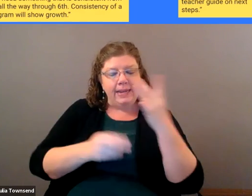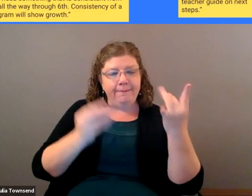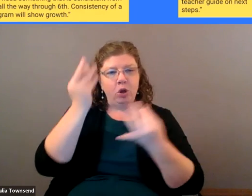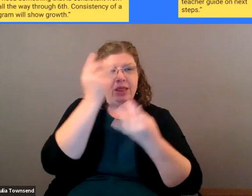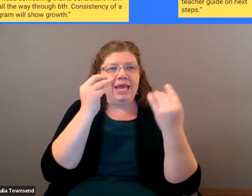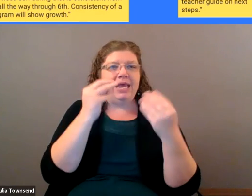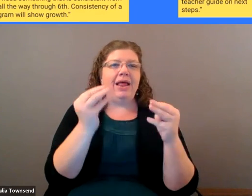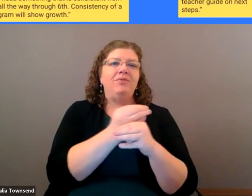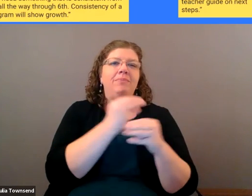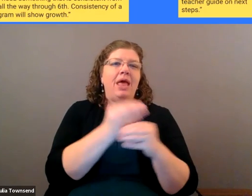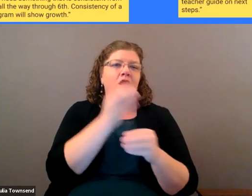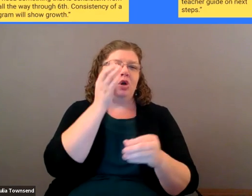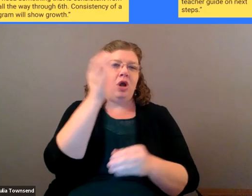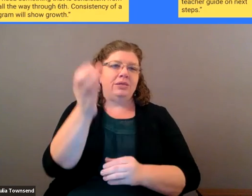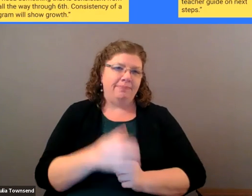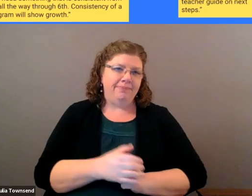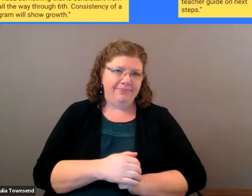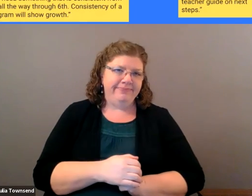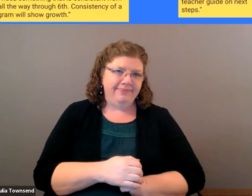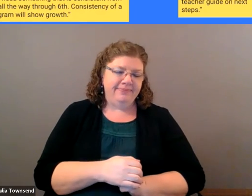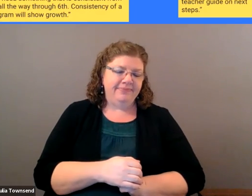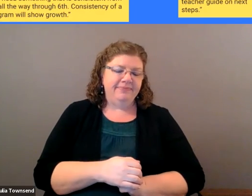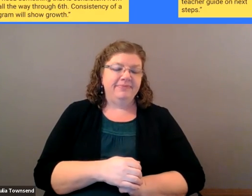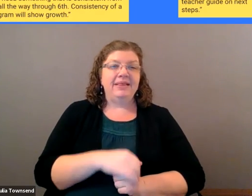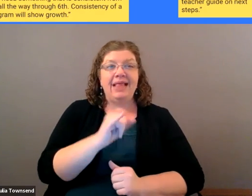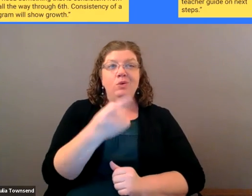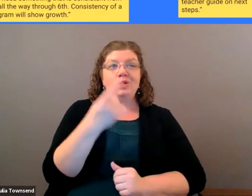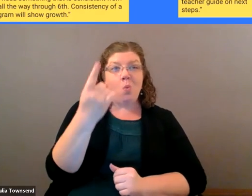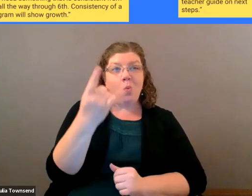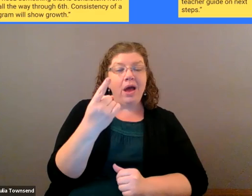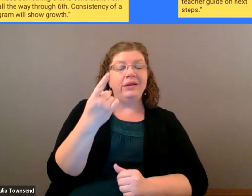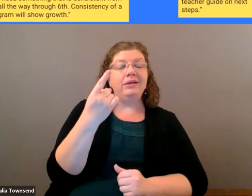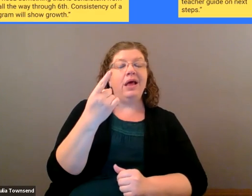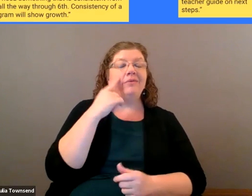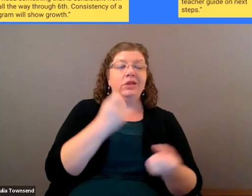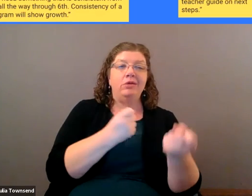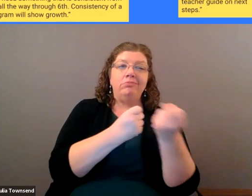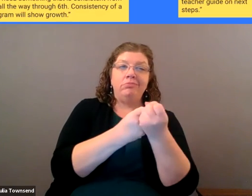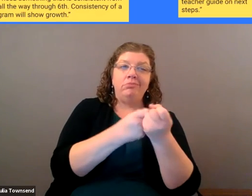y el pensamiento profundo de conceptos matemáticos.